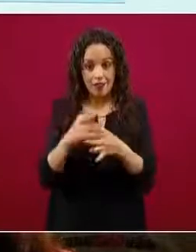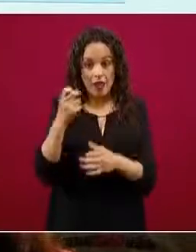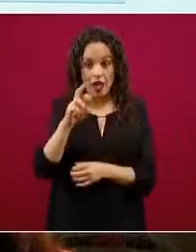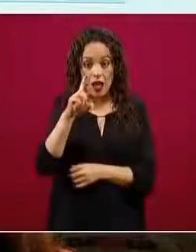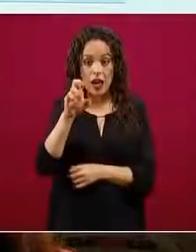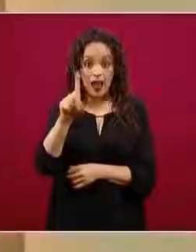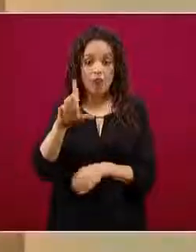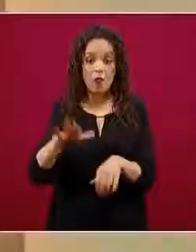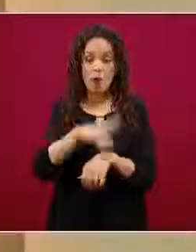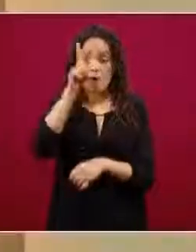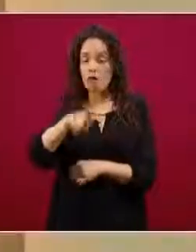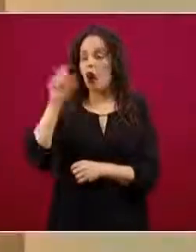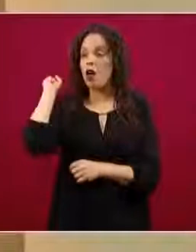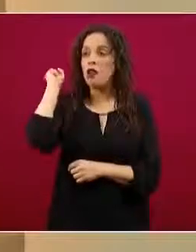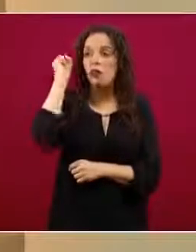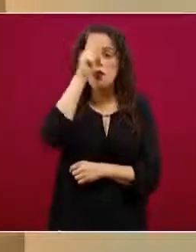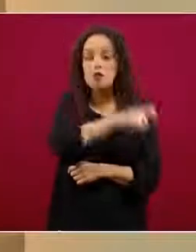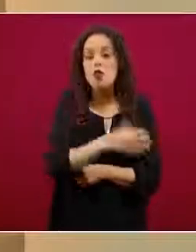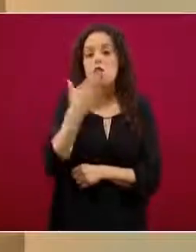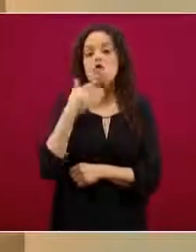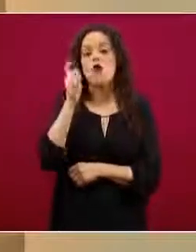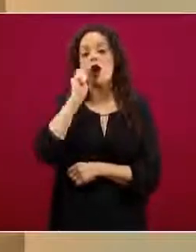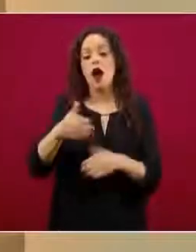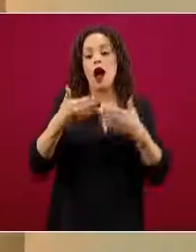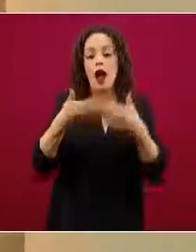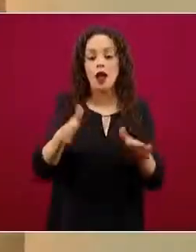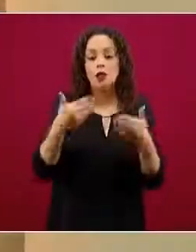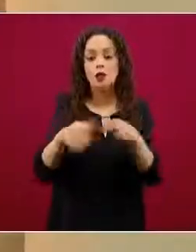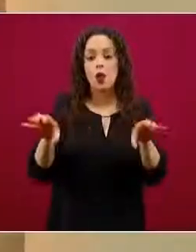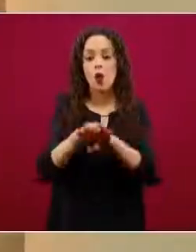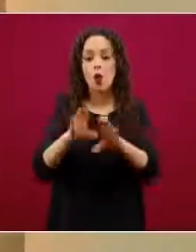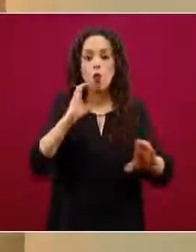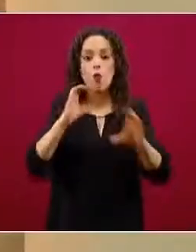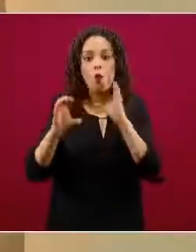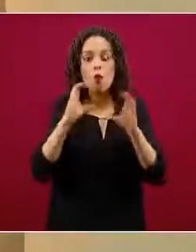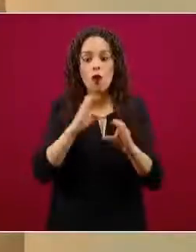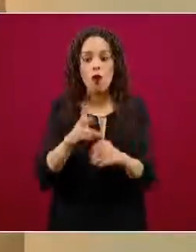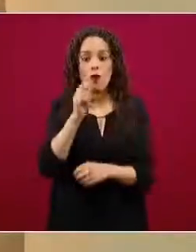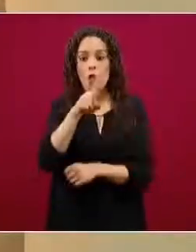acceso, de muy difícil forma de comunicarnos por el internet.